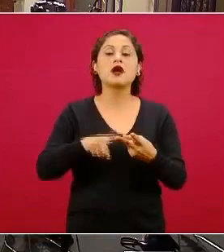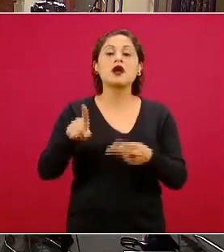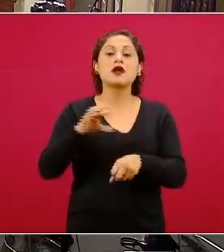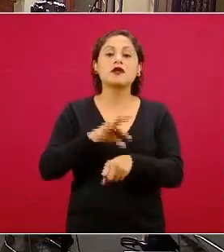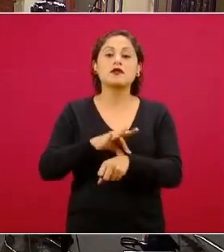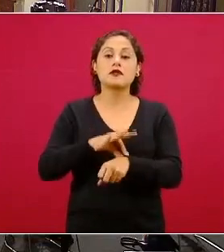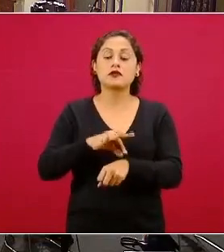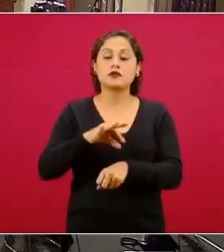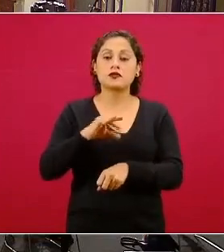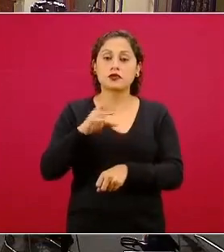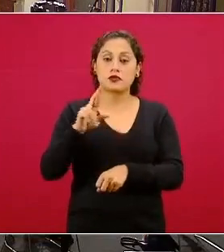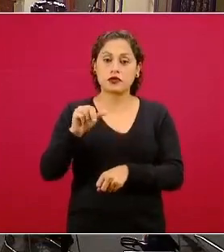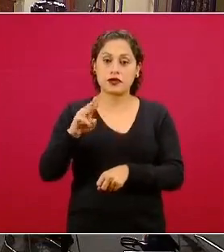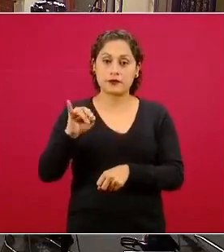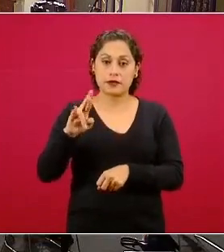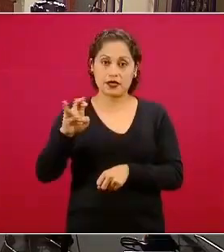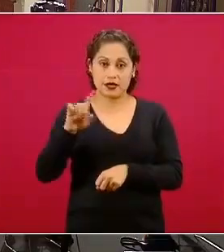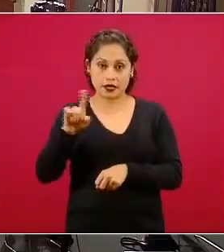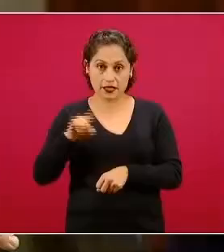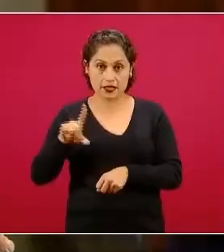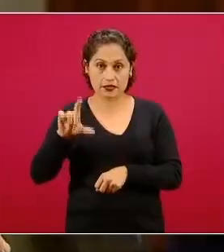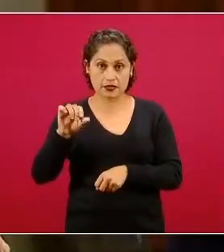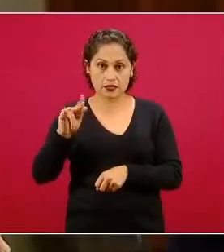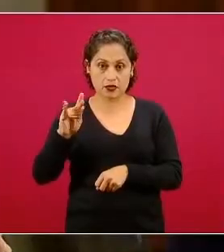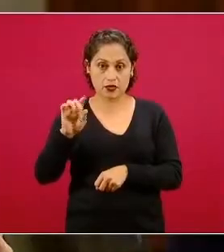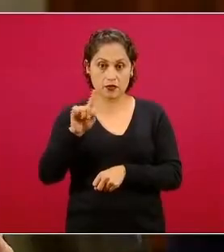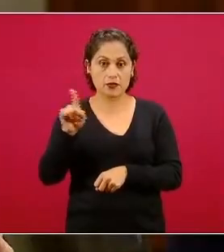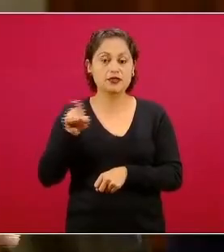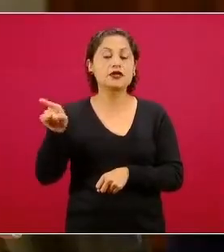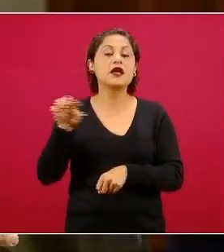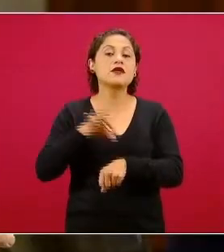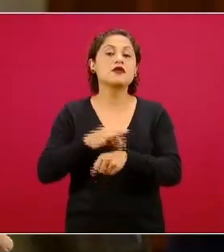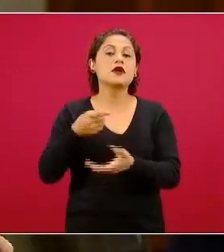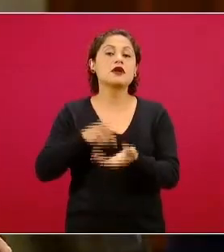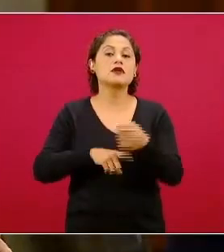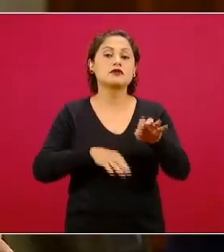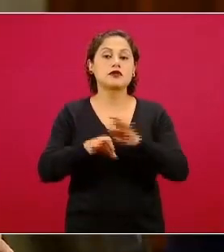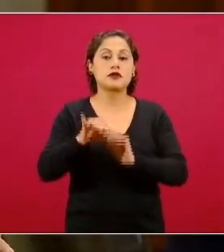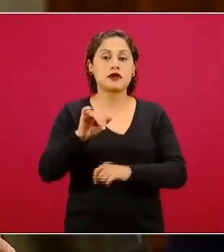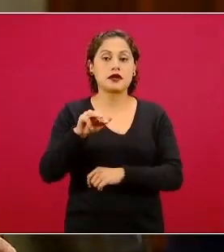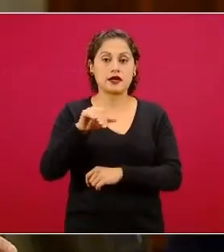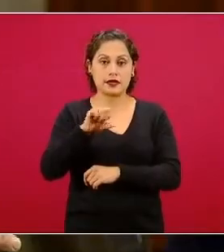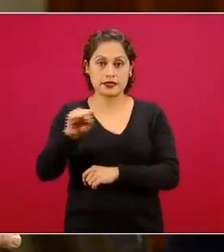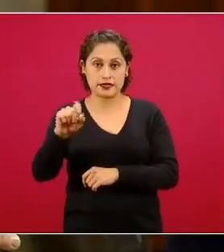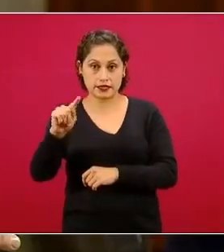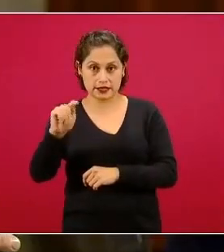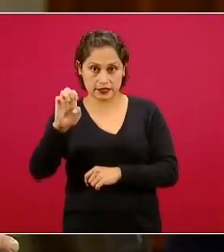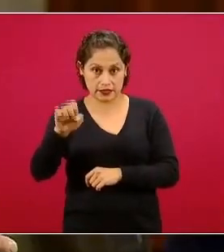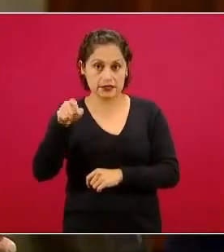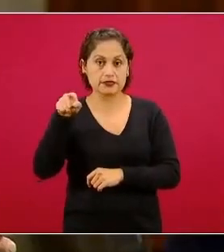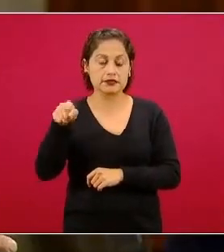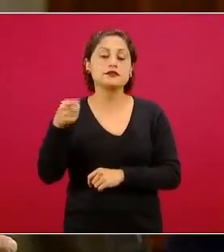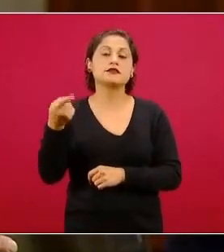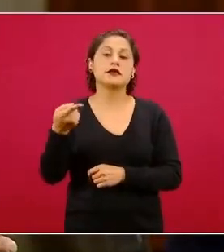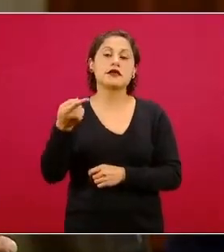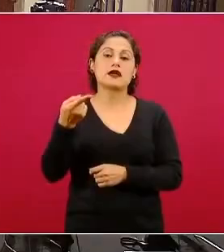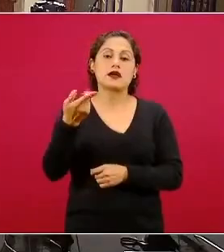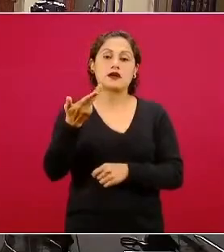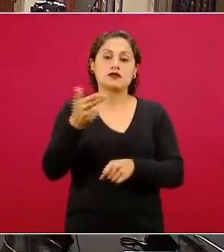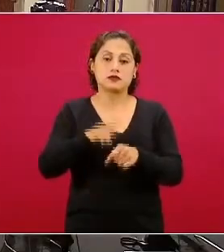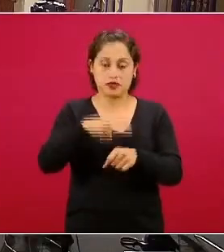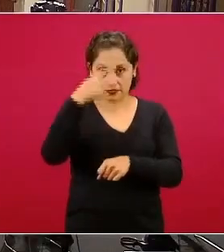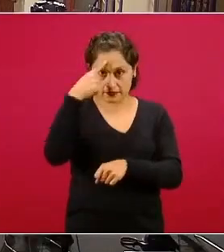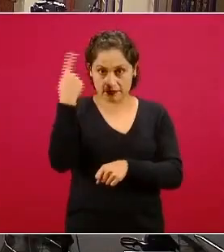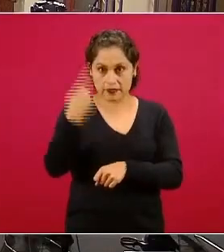López Elizalde, quien es el director médico del ISSSTE, del Instituto de Seguridad y Servicios Sociales de los Trabajadores del Estado. Bienvenidos, Gisela,